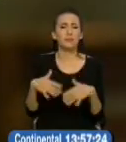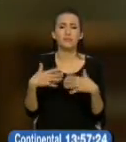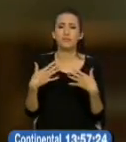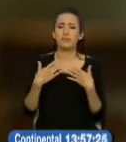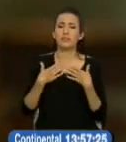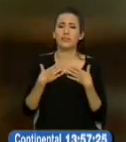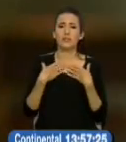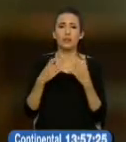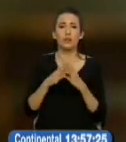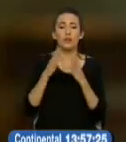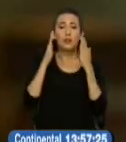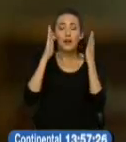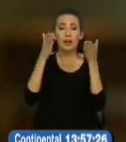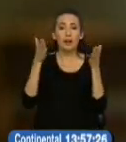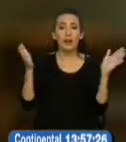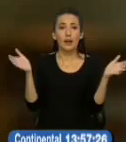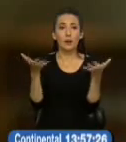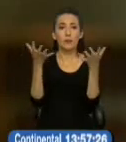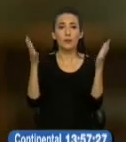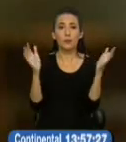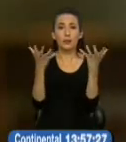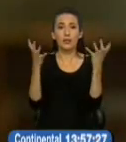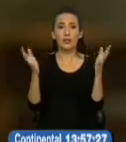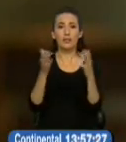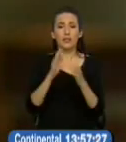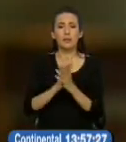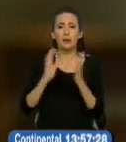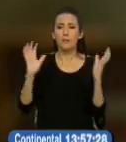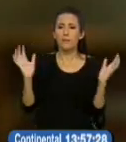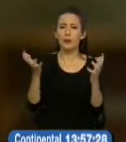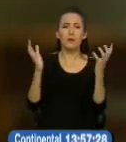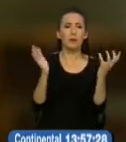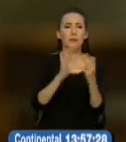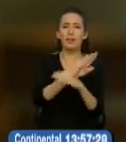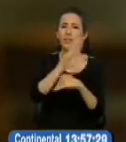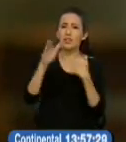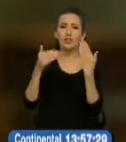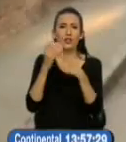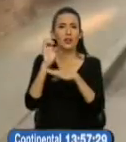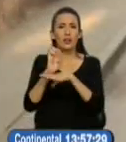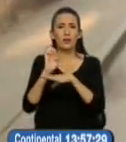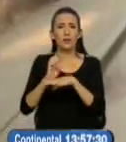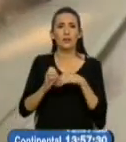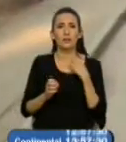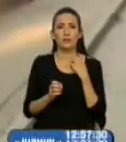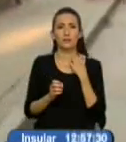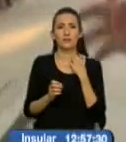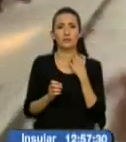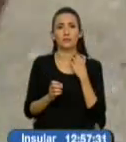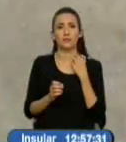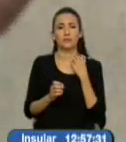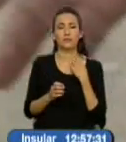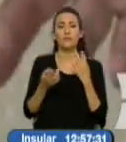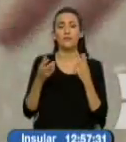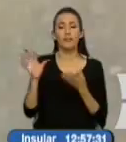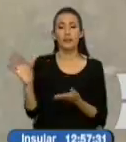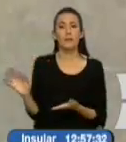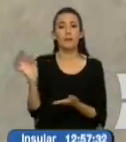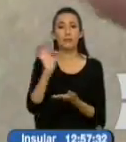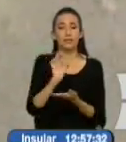en ese sentido. Y es un tipo que siempre promovió, estuvo en pos de la patria grande. Representantes de docentes y